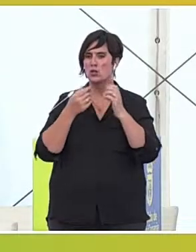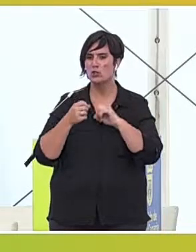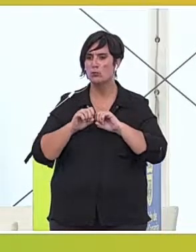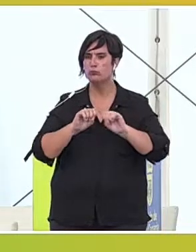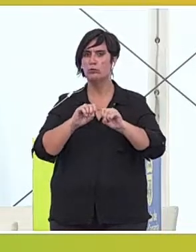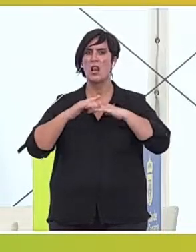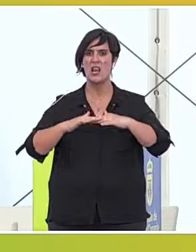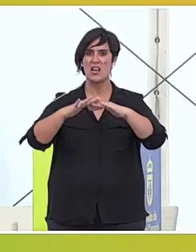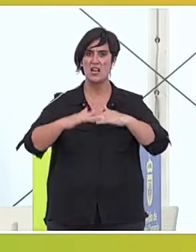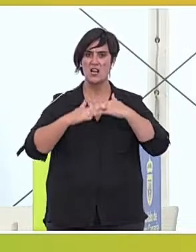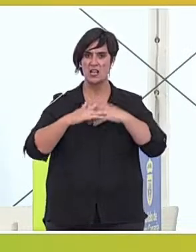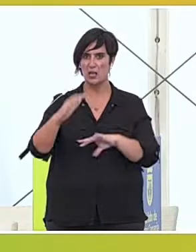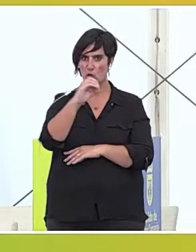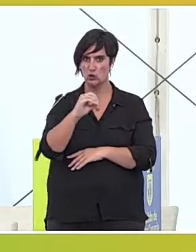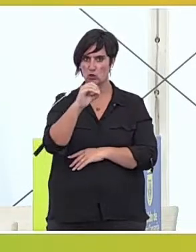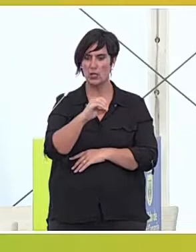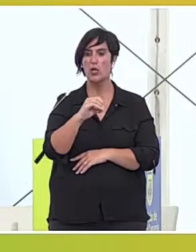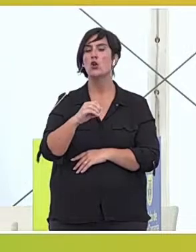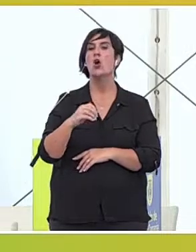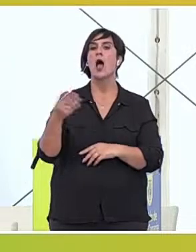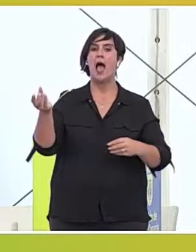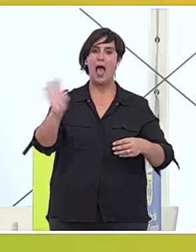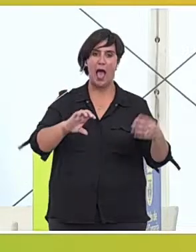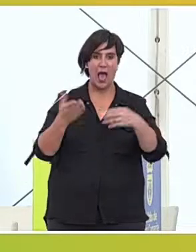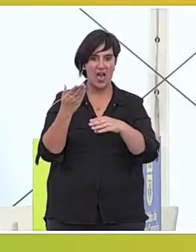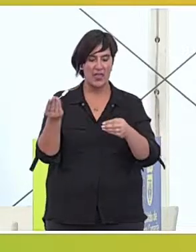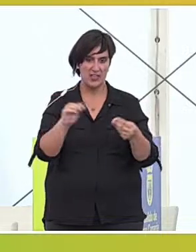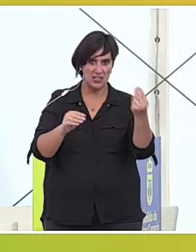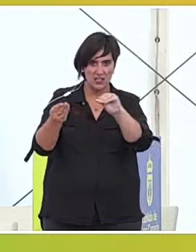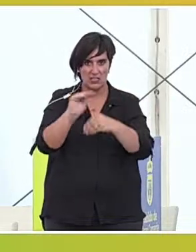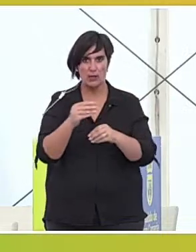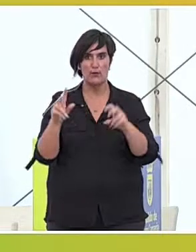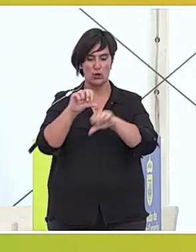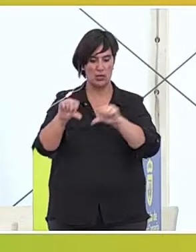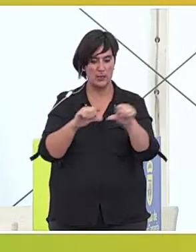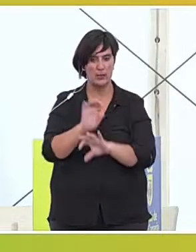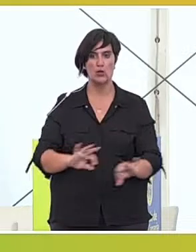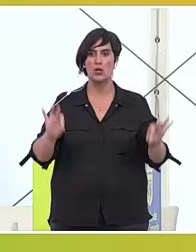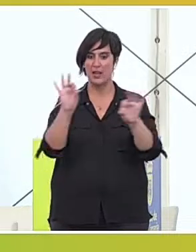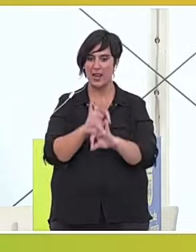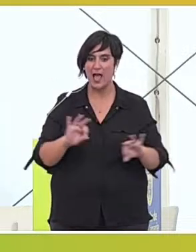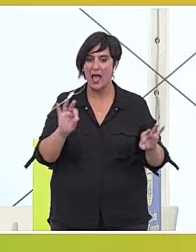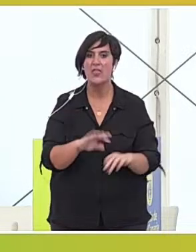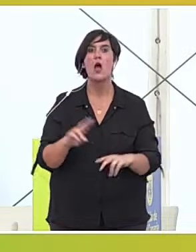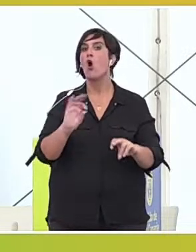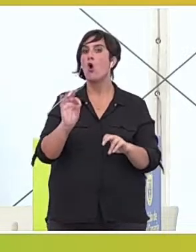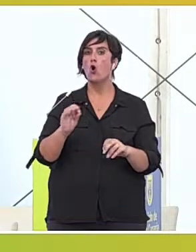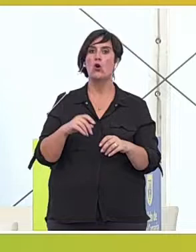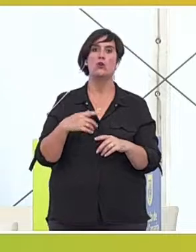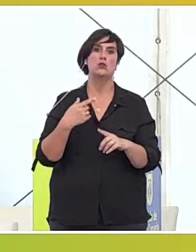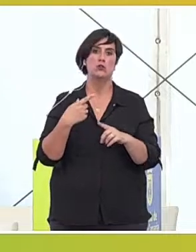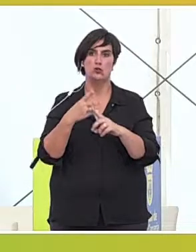cero, no uso de aditivos químicos o su minimización de estos aditivos químicos.